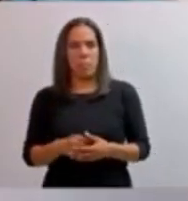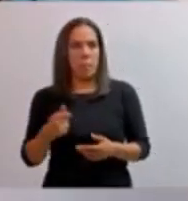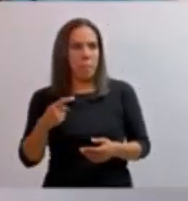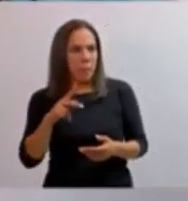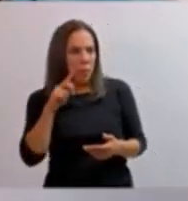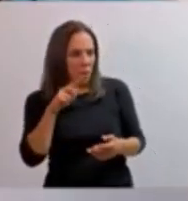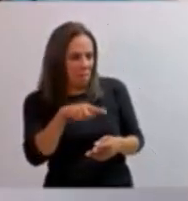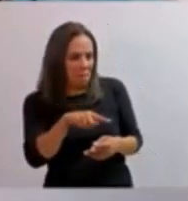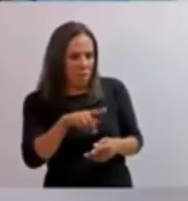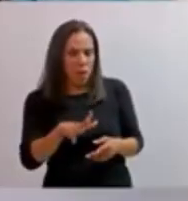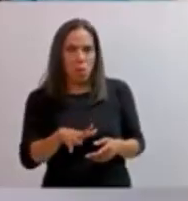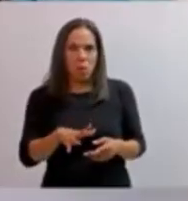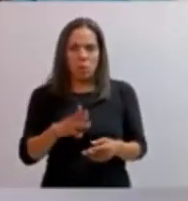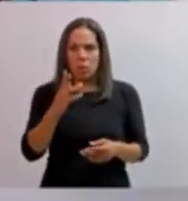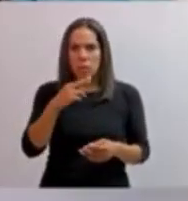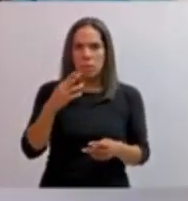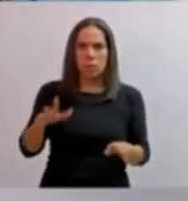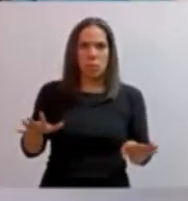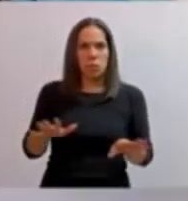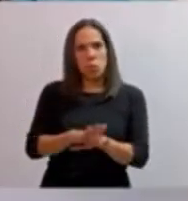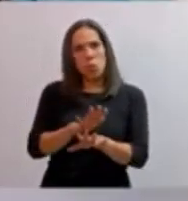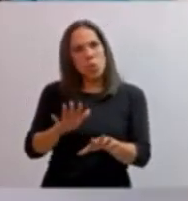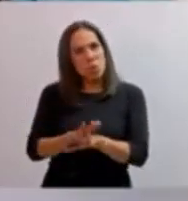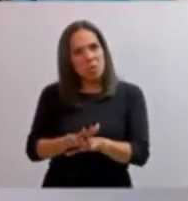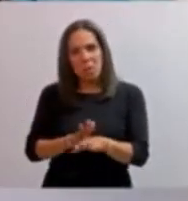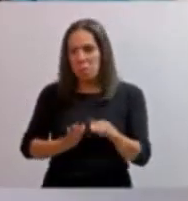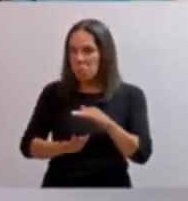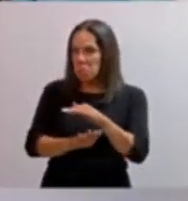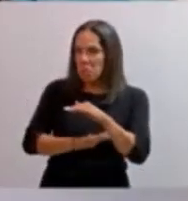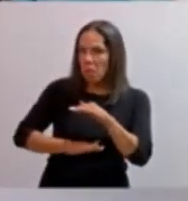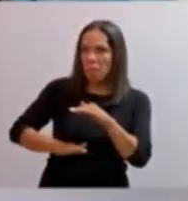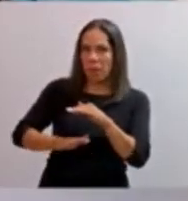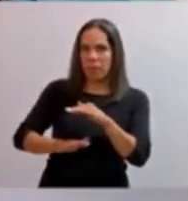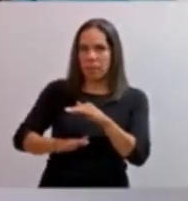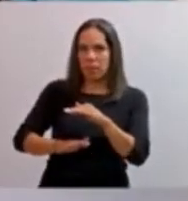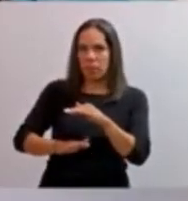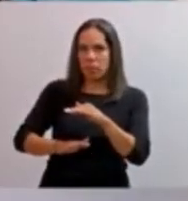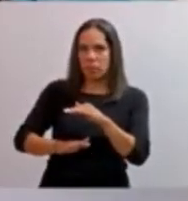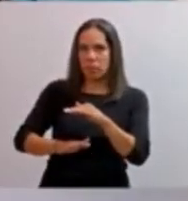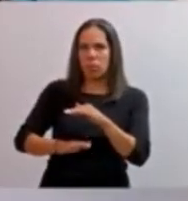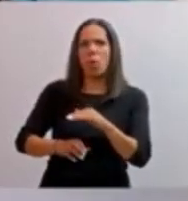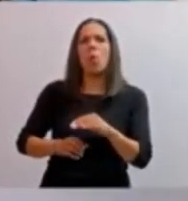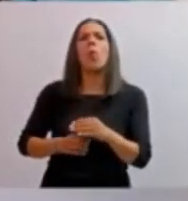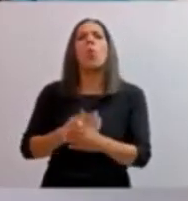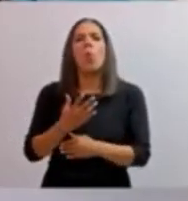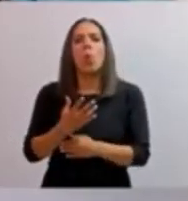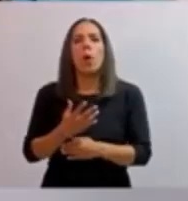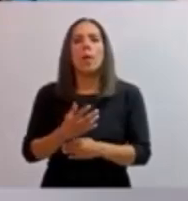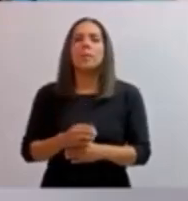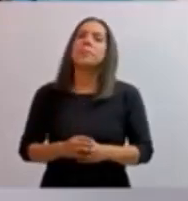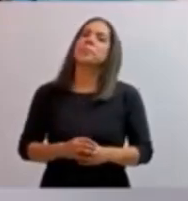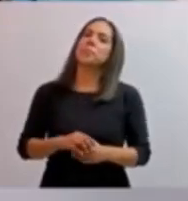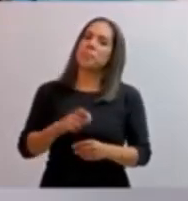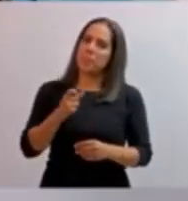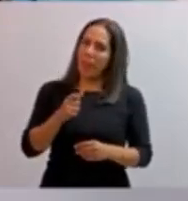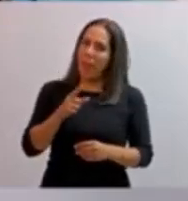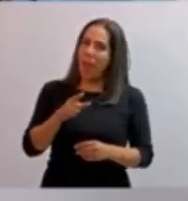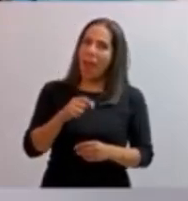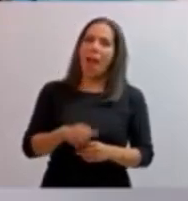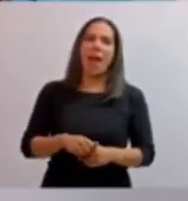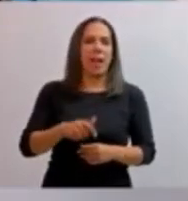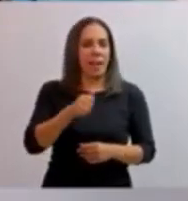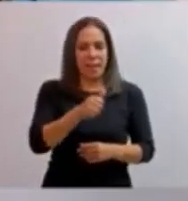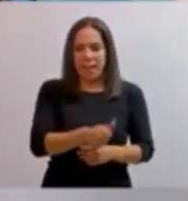una modificación básica, y es que son las propias escuelas las que elaboran, el